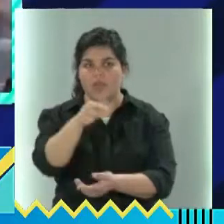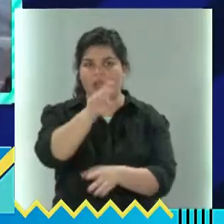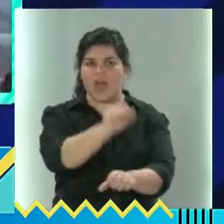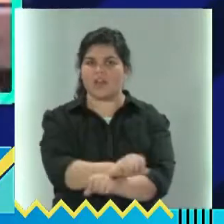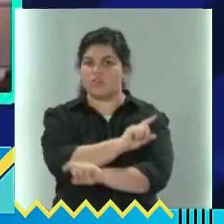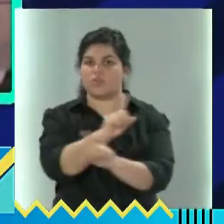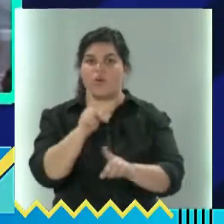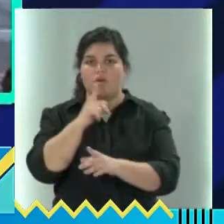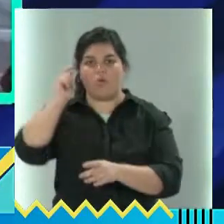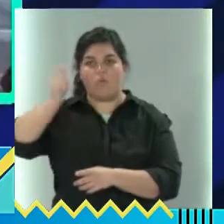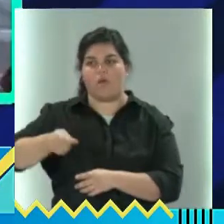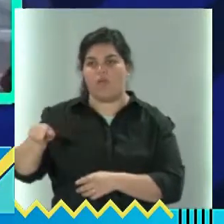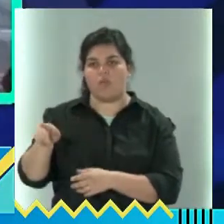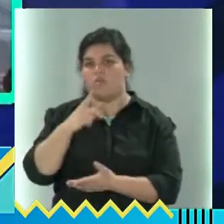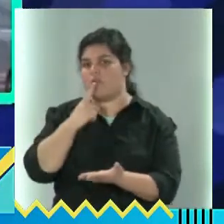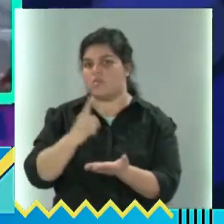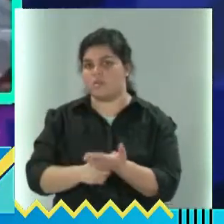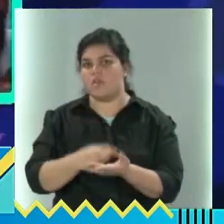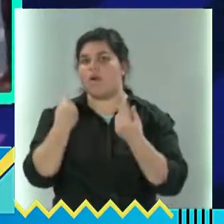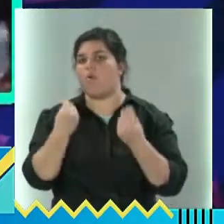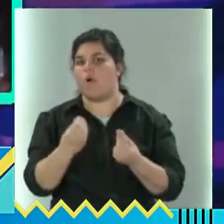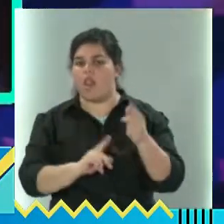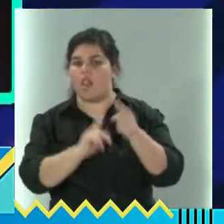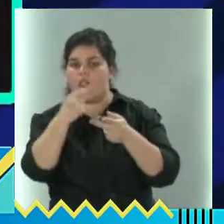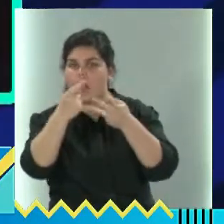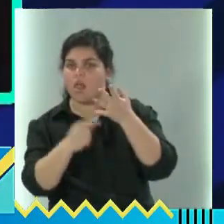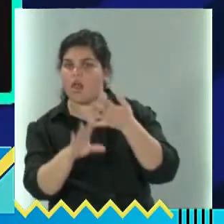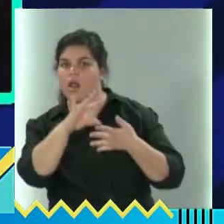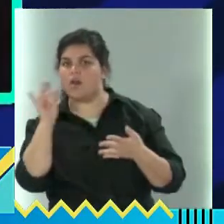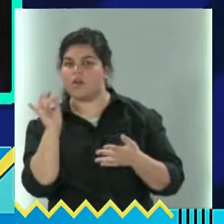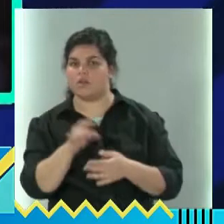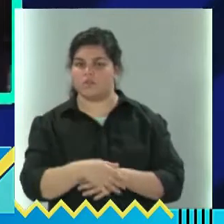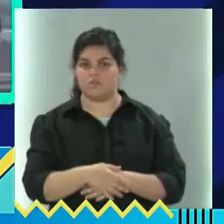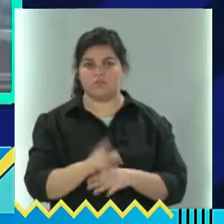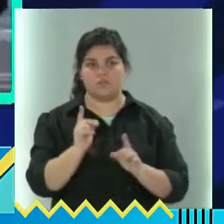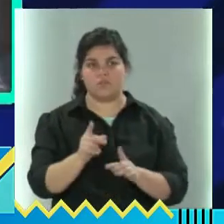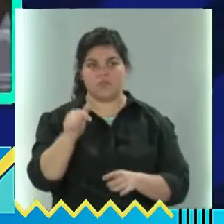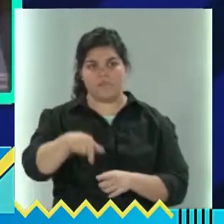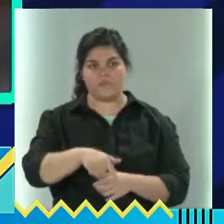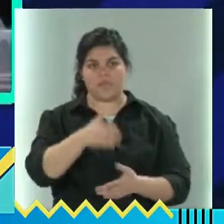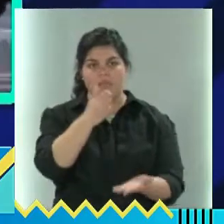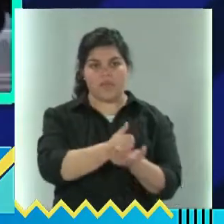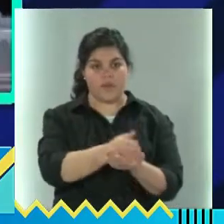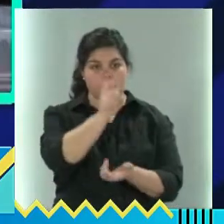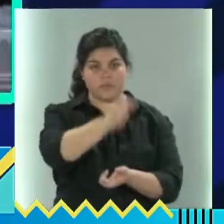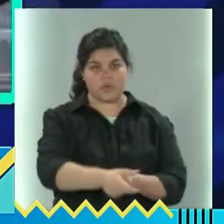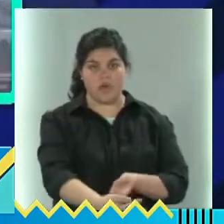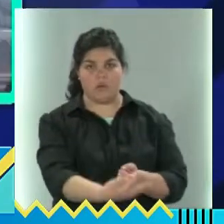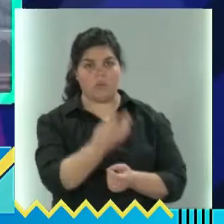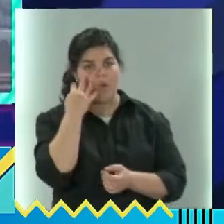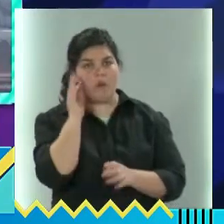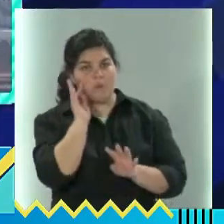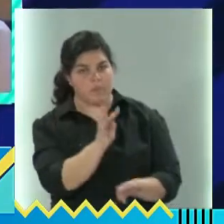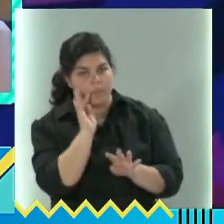Es el juez el que va a merituar la situación, también teniendo en cuenta ese derecho de ser oído que va a tener quien comete la infracción,